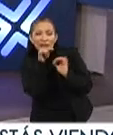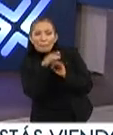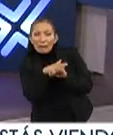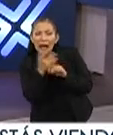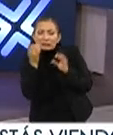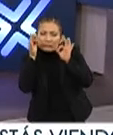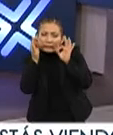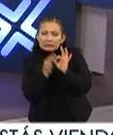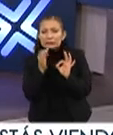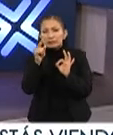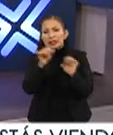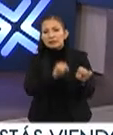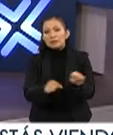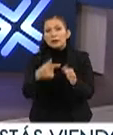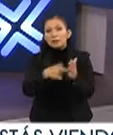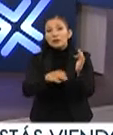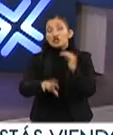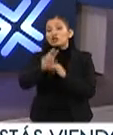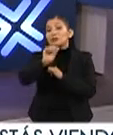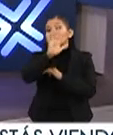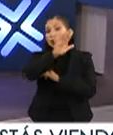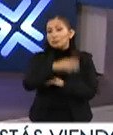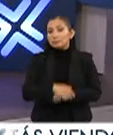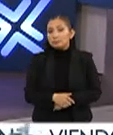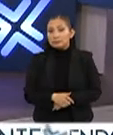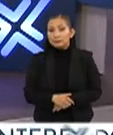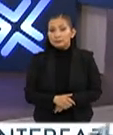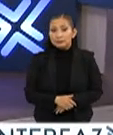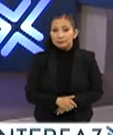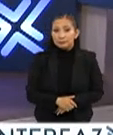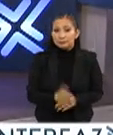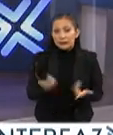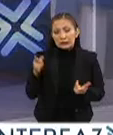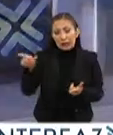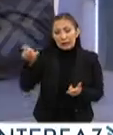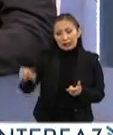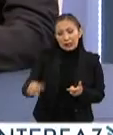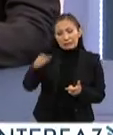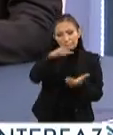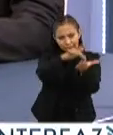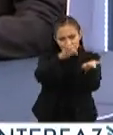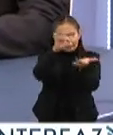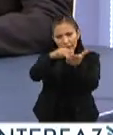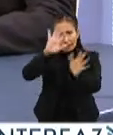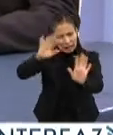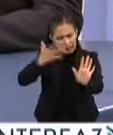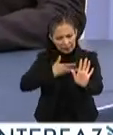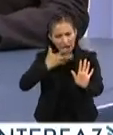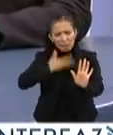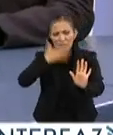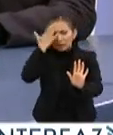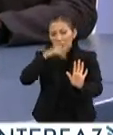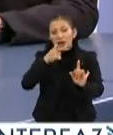más certera del sismo de 1985, ¿no? Entonces este tipo de fuentes que ya tenemos en